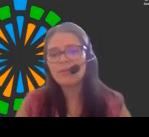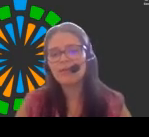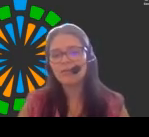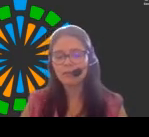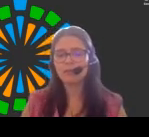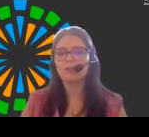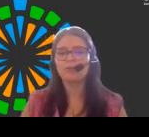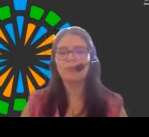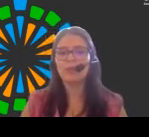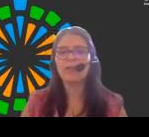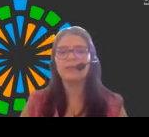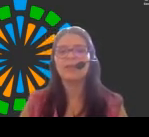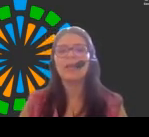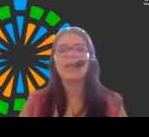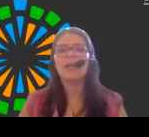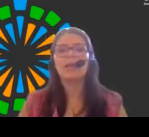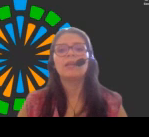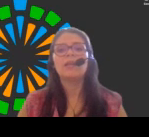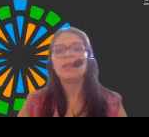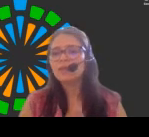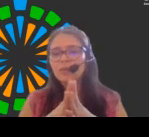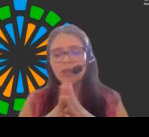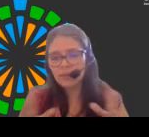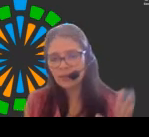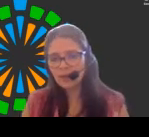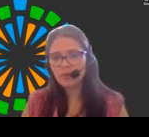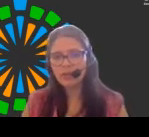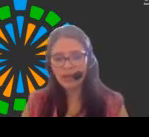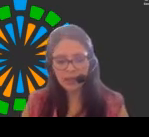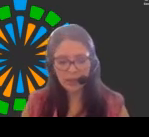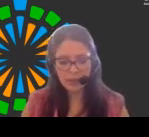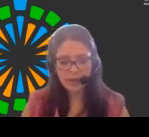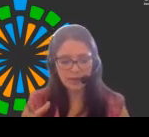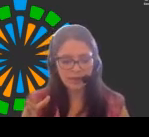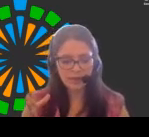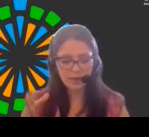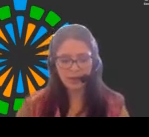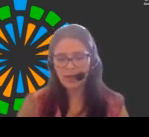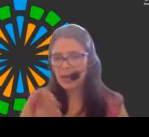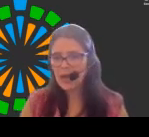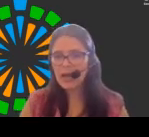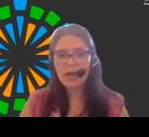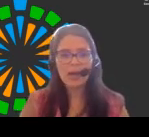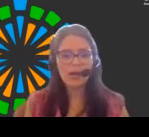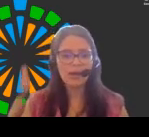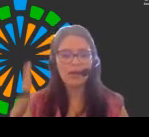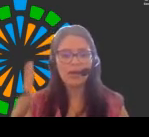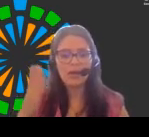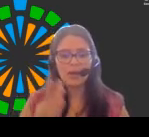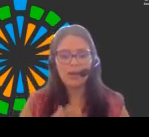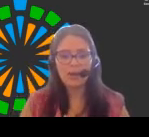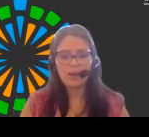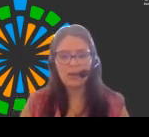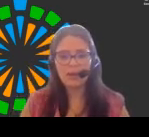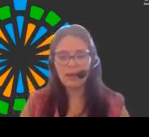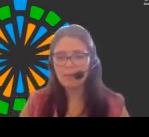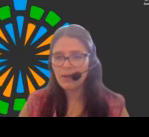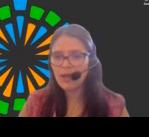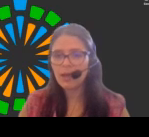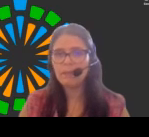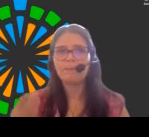para las mismas instituciones públicas quienes Únicamente lo tienen claro es la caja